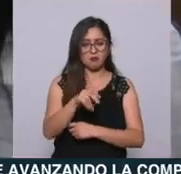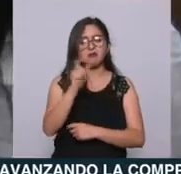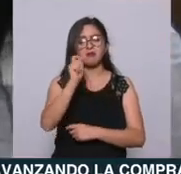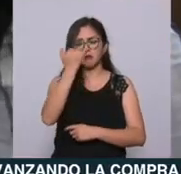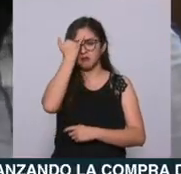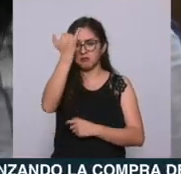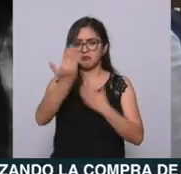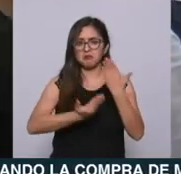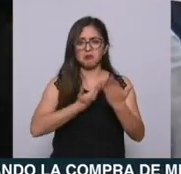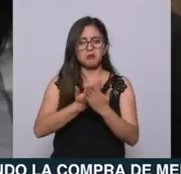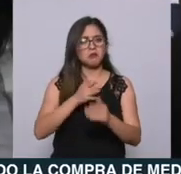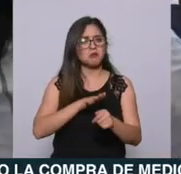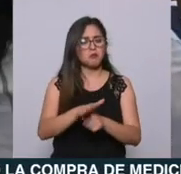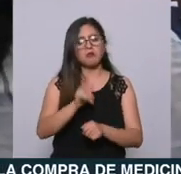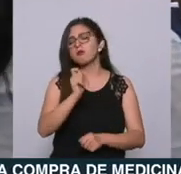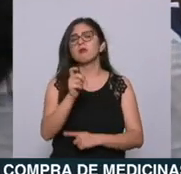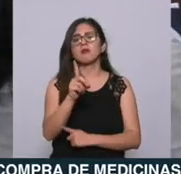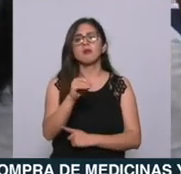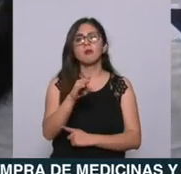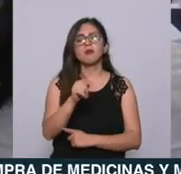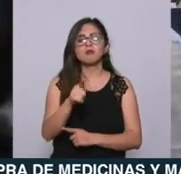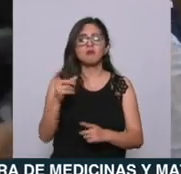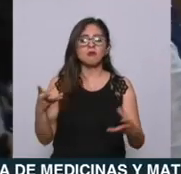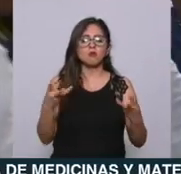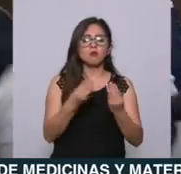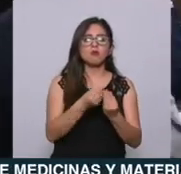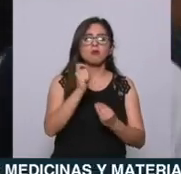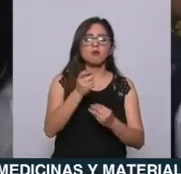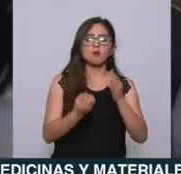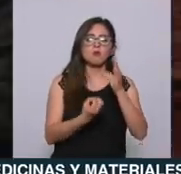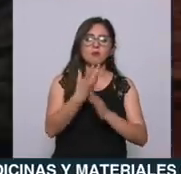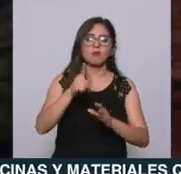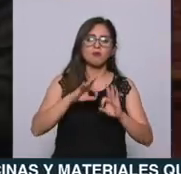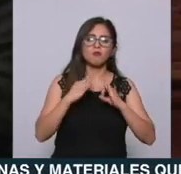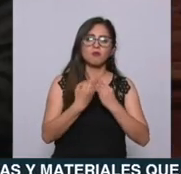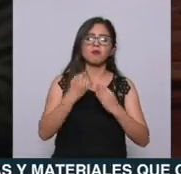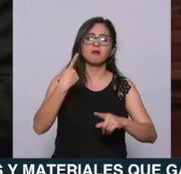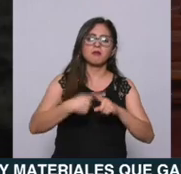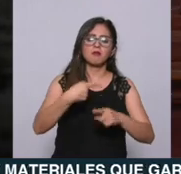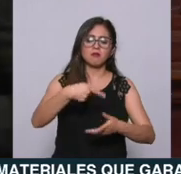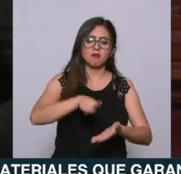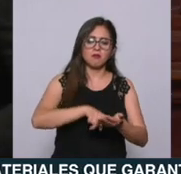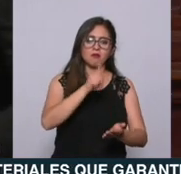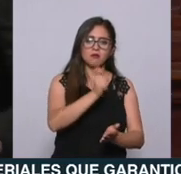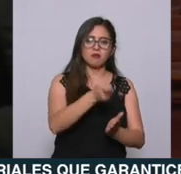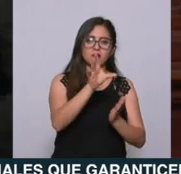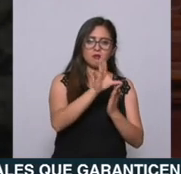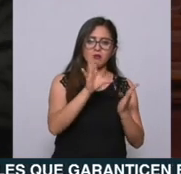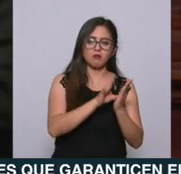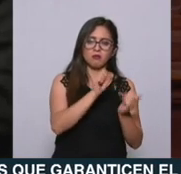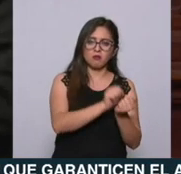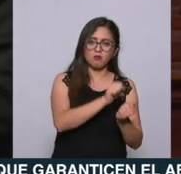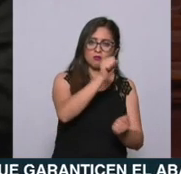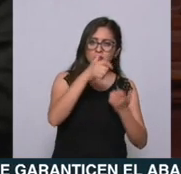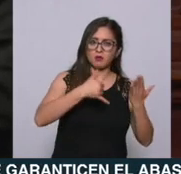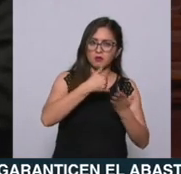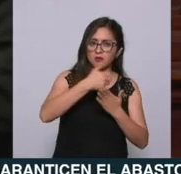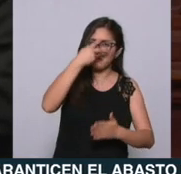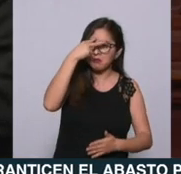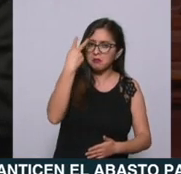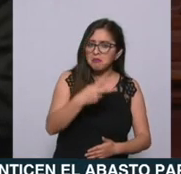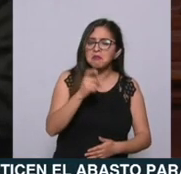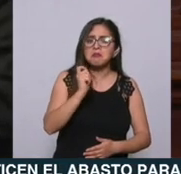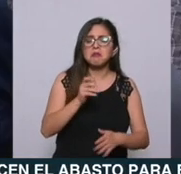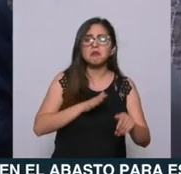destacan: en lo relativo a la democracia directa se incorporan las nuevas figuras que prescribe la Constitución Política de la Ciudad de México, tales como